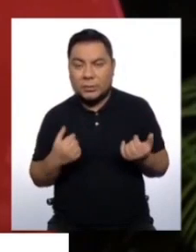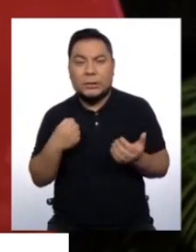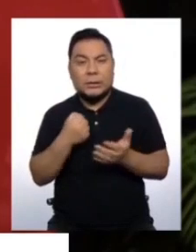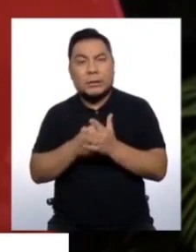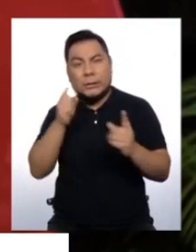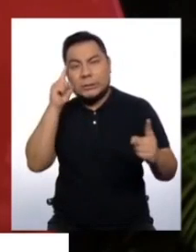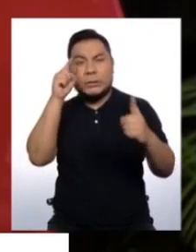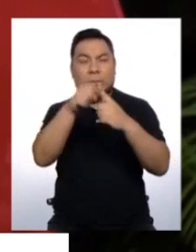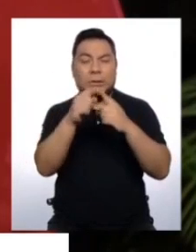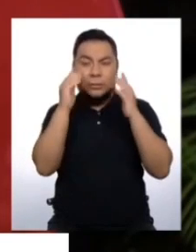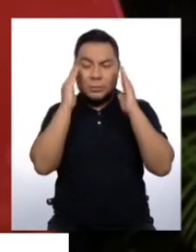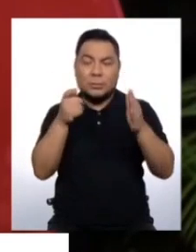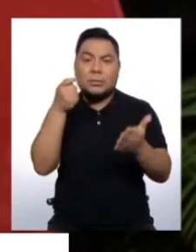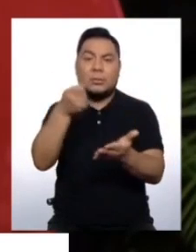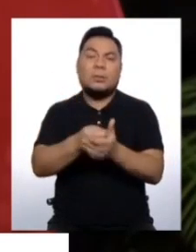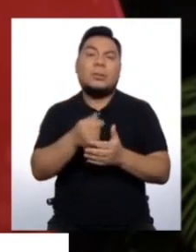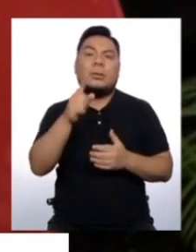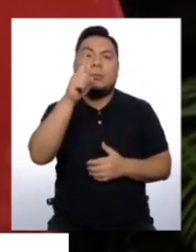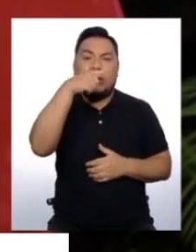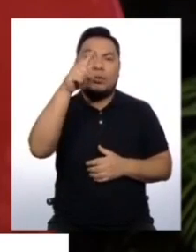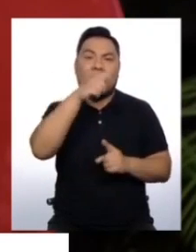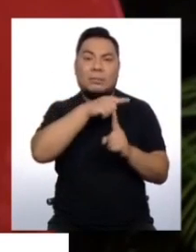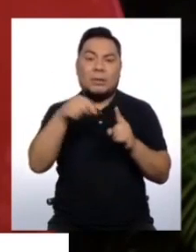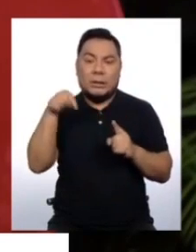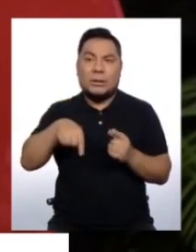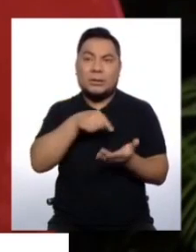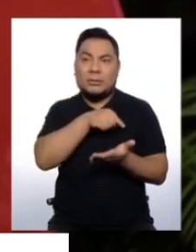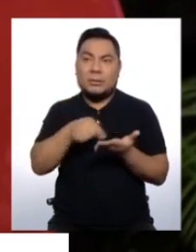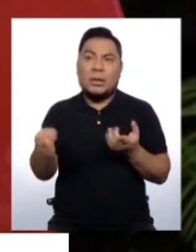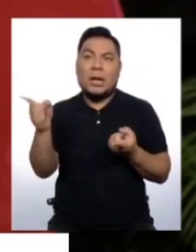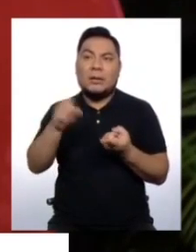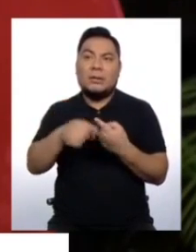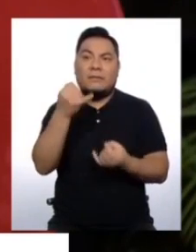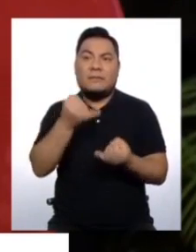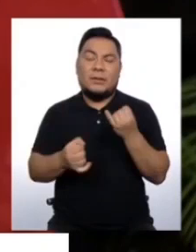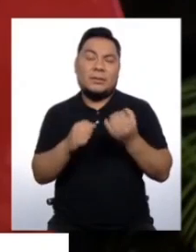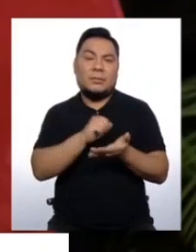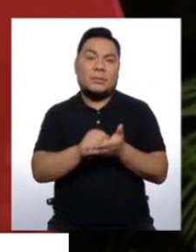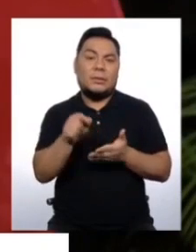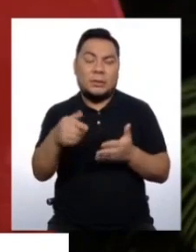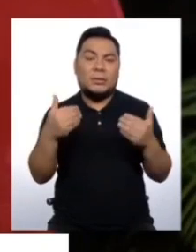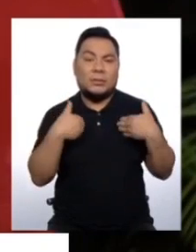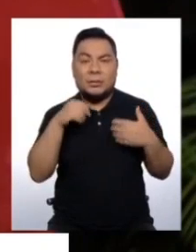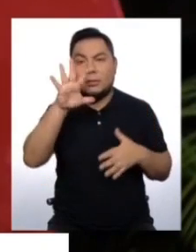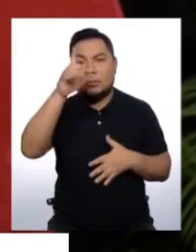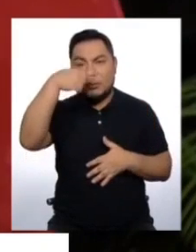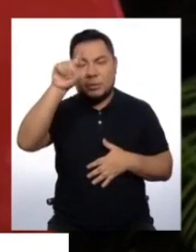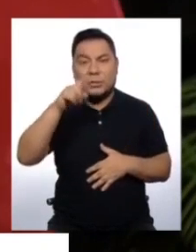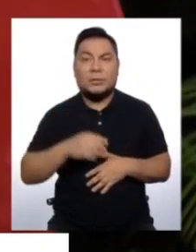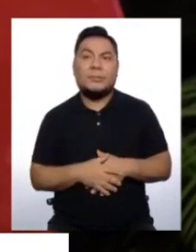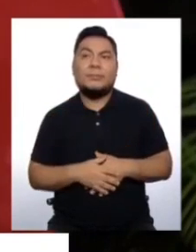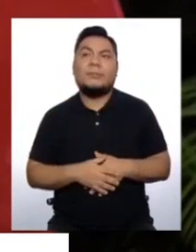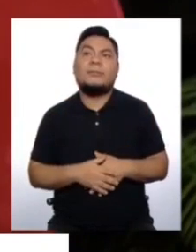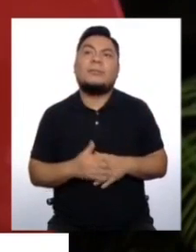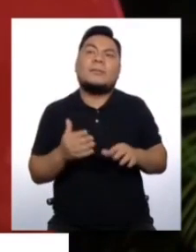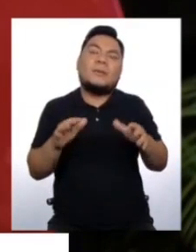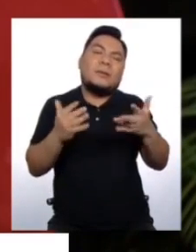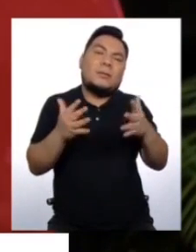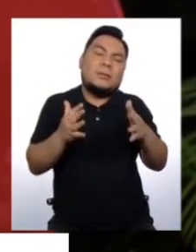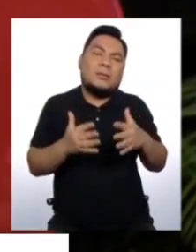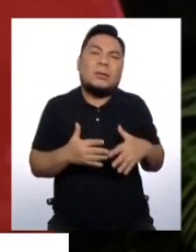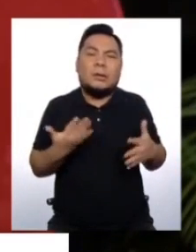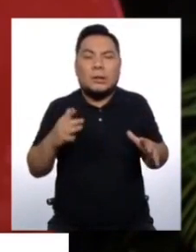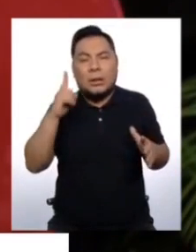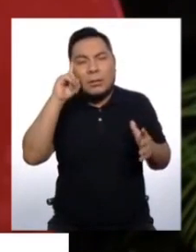es atender 1,5 millones de hogares en esta semana hasta fin de mes. Con ello tendríamos 5 millones. El cálculo que